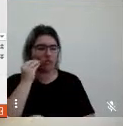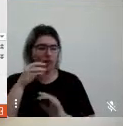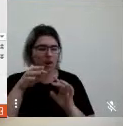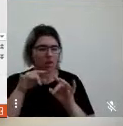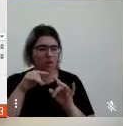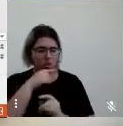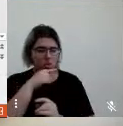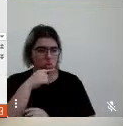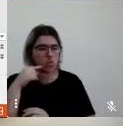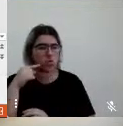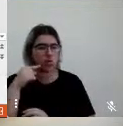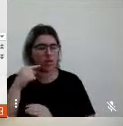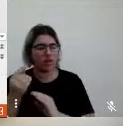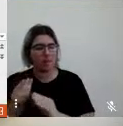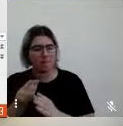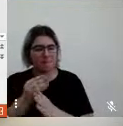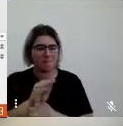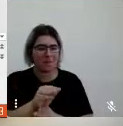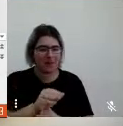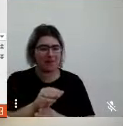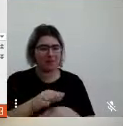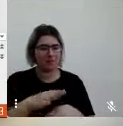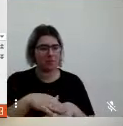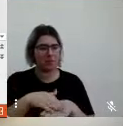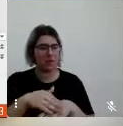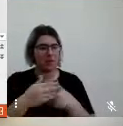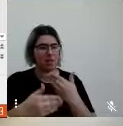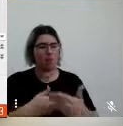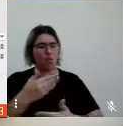añaden a los alimentos procesados,